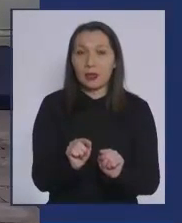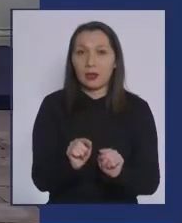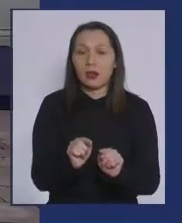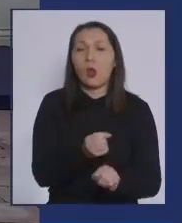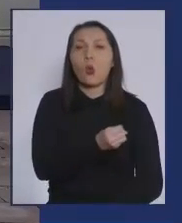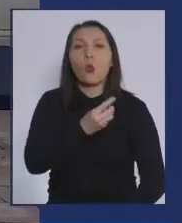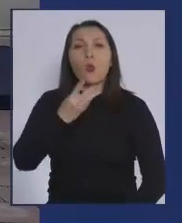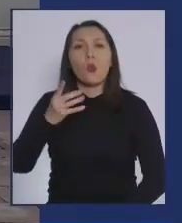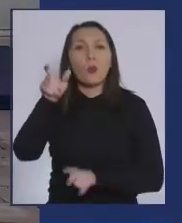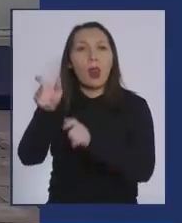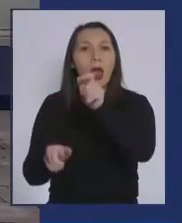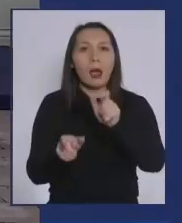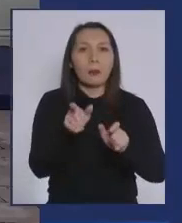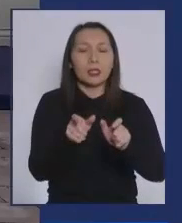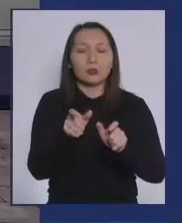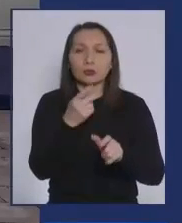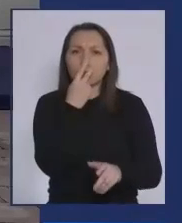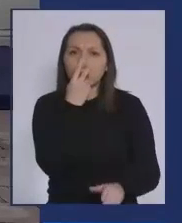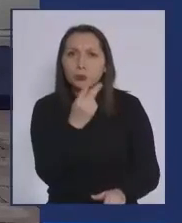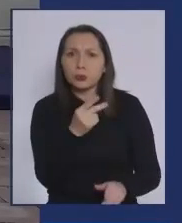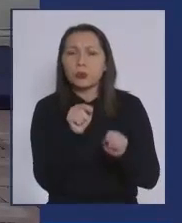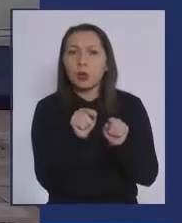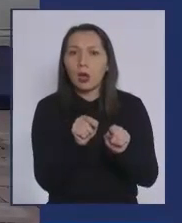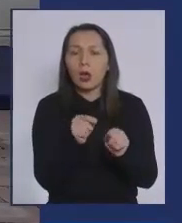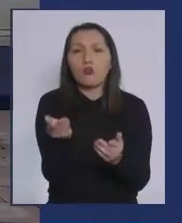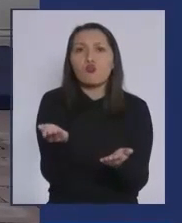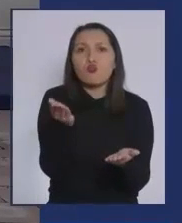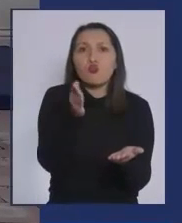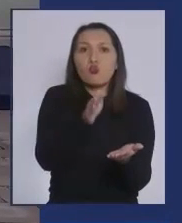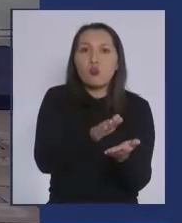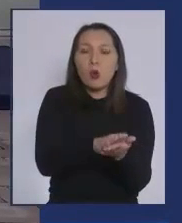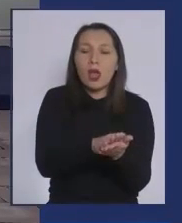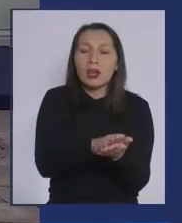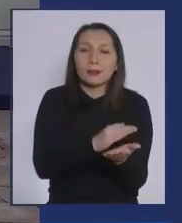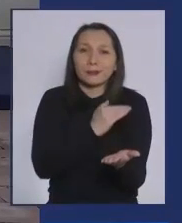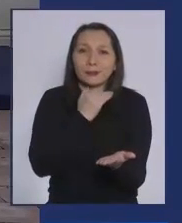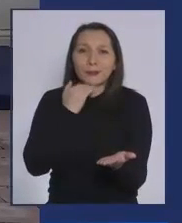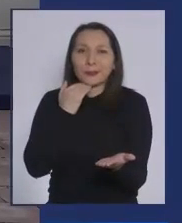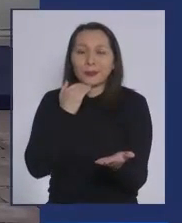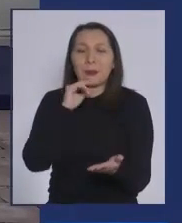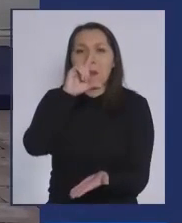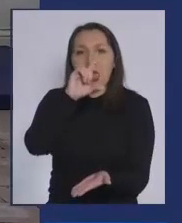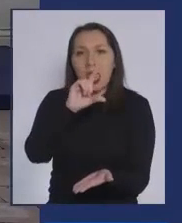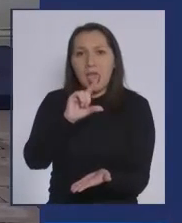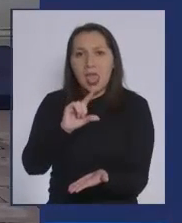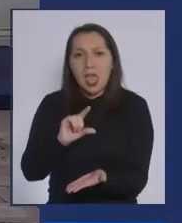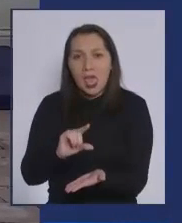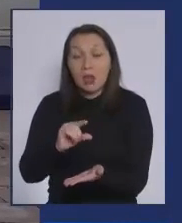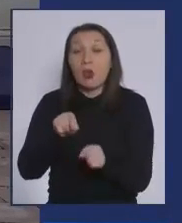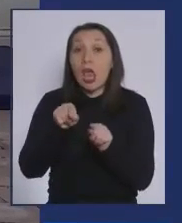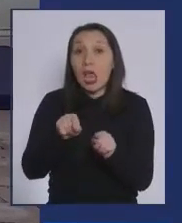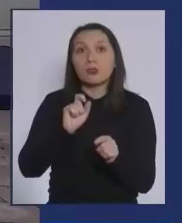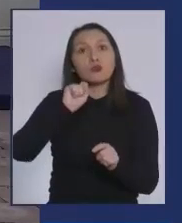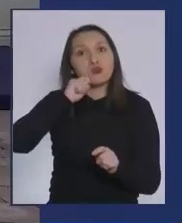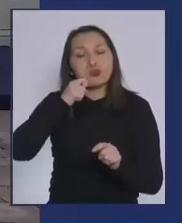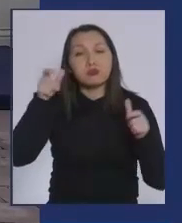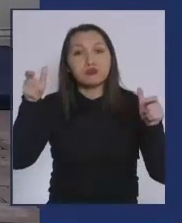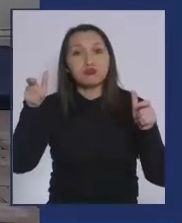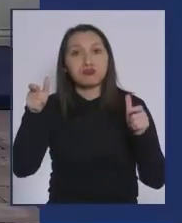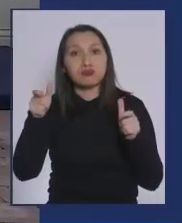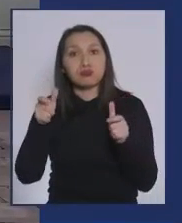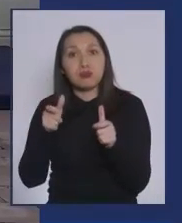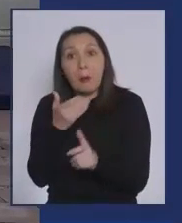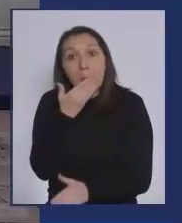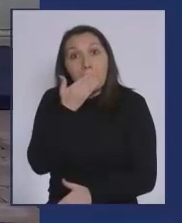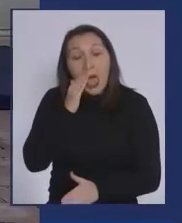el número de personas que han perdido su vida esta evolución positiva esta